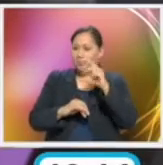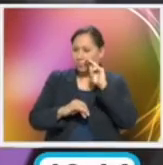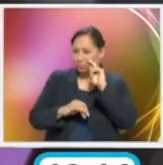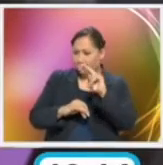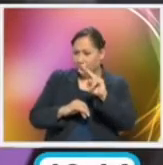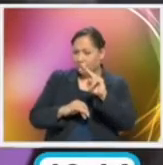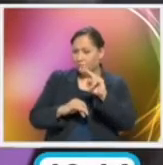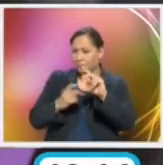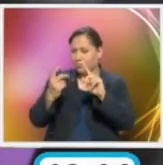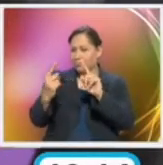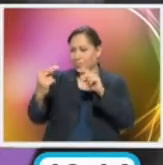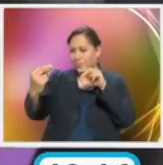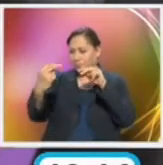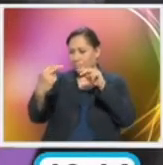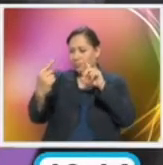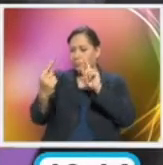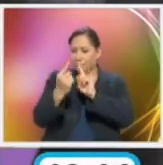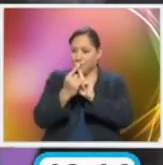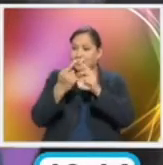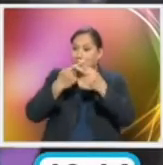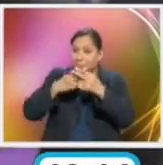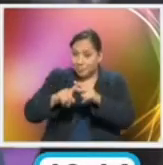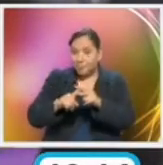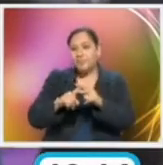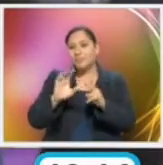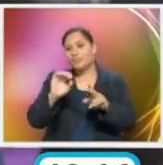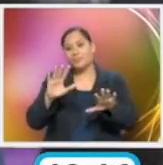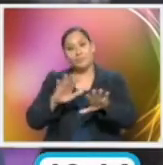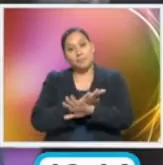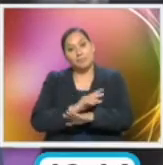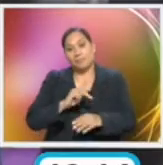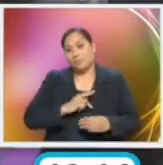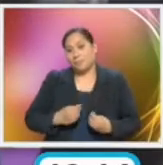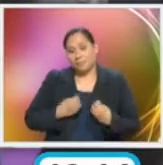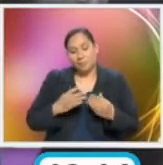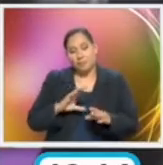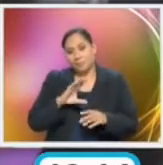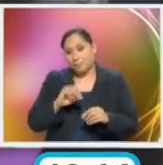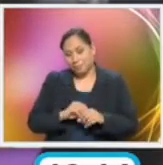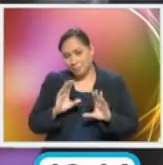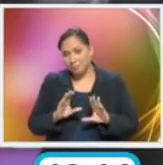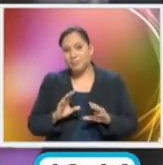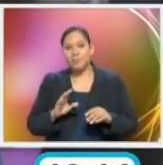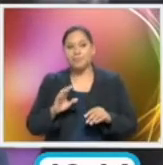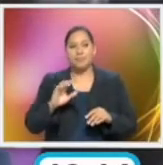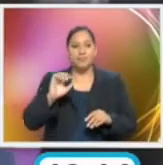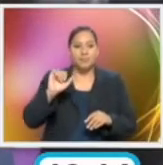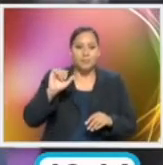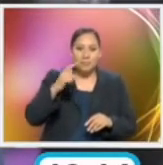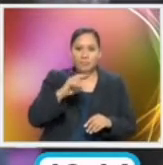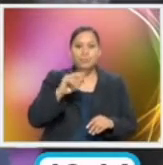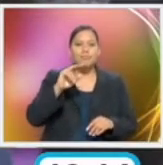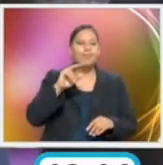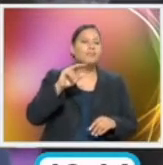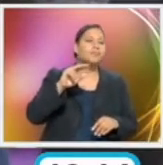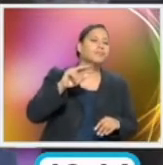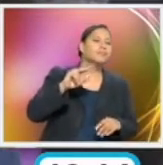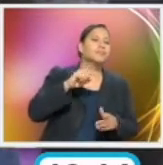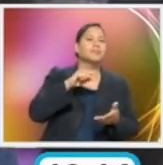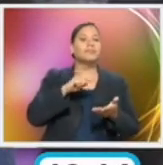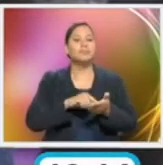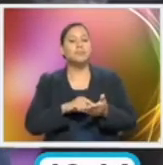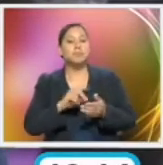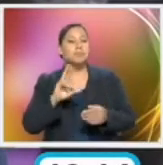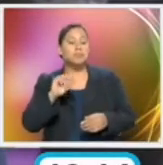ser el encuentro o el principio de un cambio de vida absoluto, ¿no? Cualquier atisbo, cualquier asomarse a un lugar que no lo